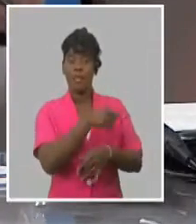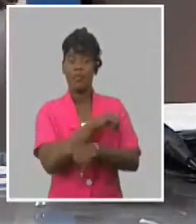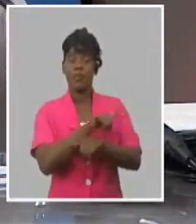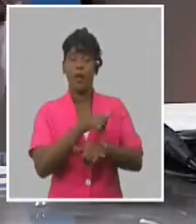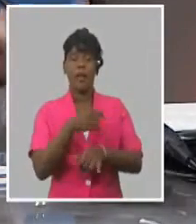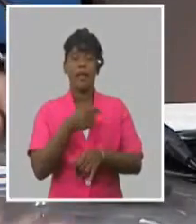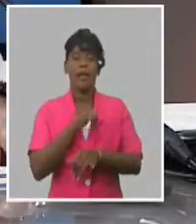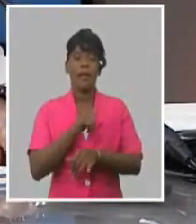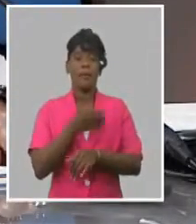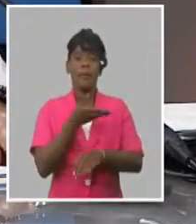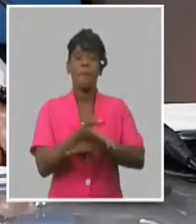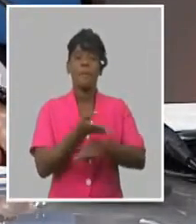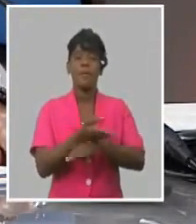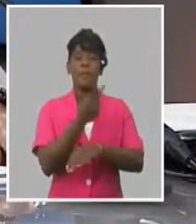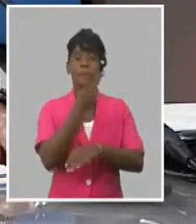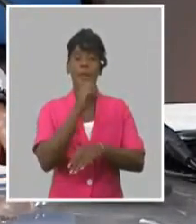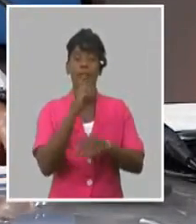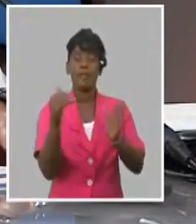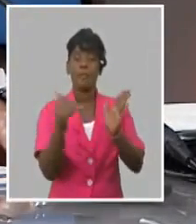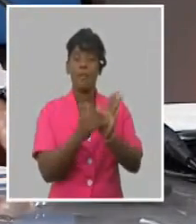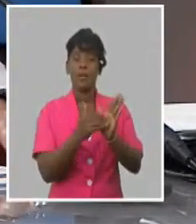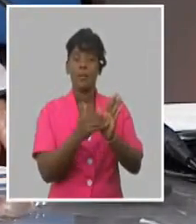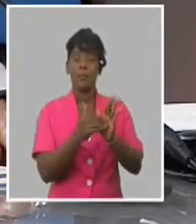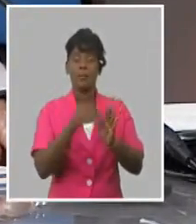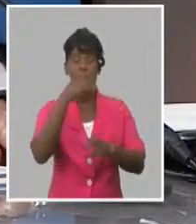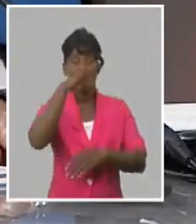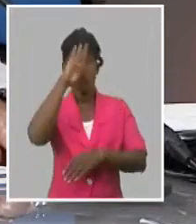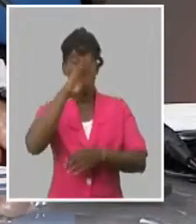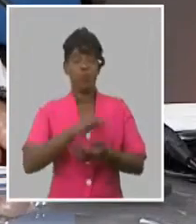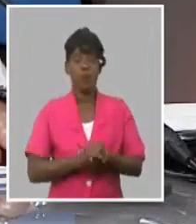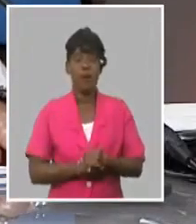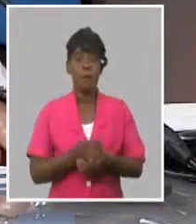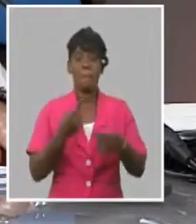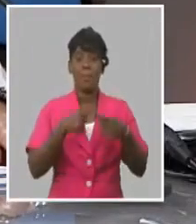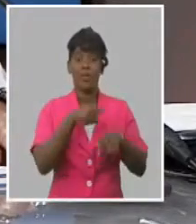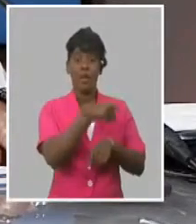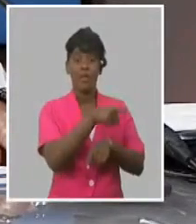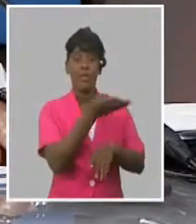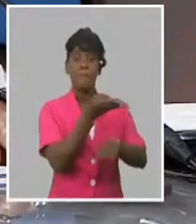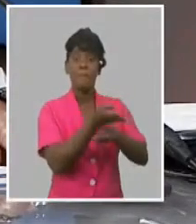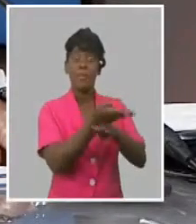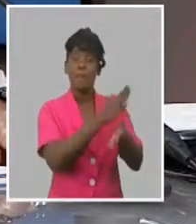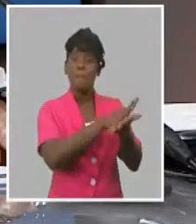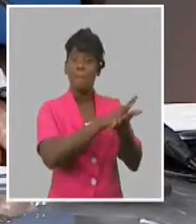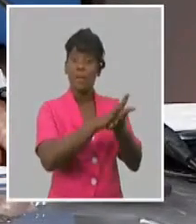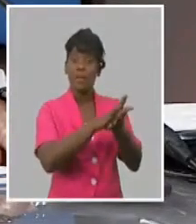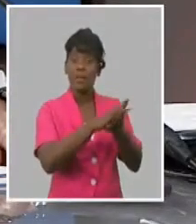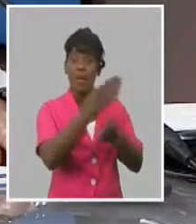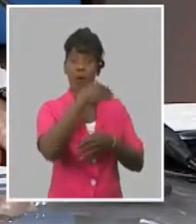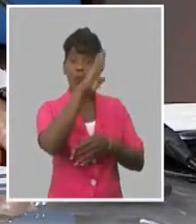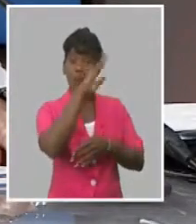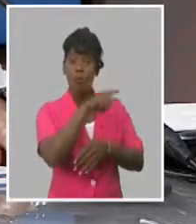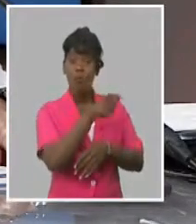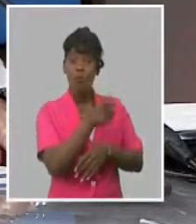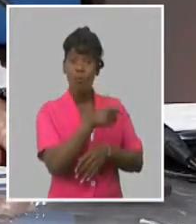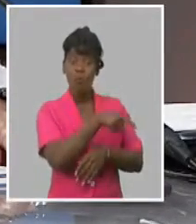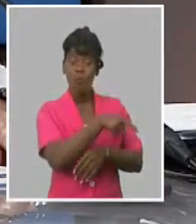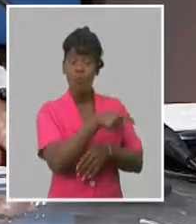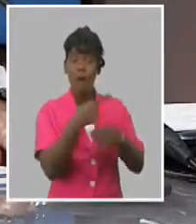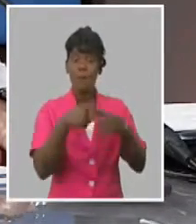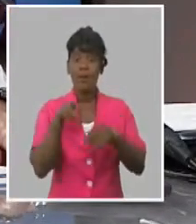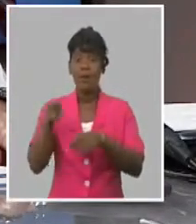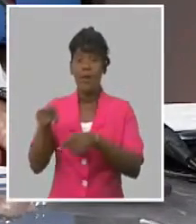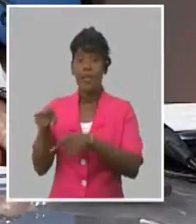de pago, de 20.000 por 24. Y la cooperativa tuvo un ingreso que no necesariamente tuvo que venir